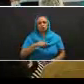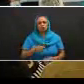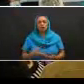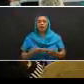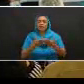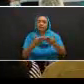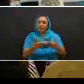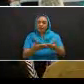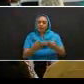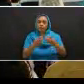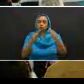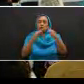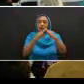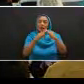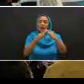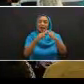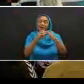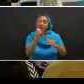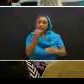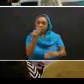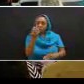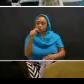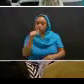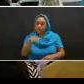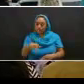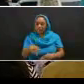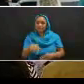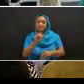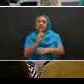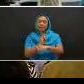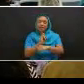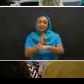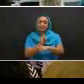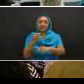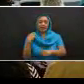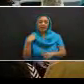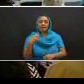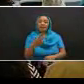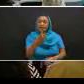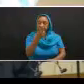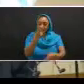quizá has estado haciendo las cosas que Dios no te ha dicho que hagas.